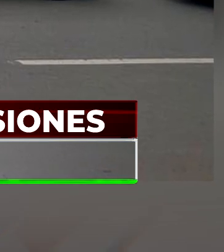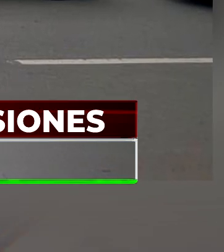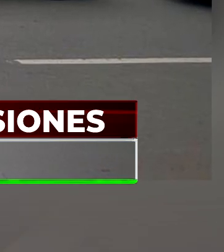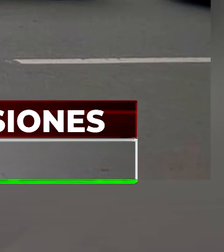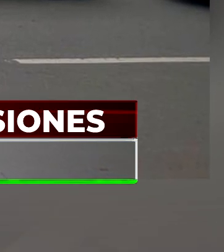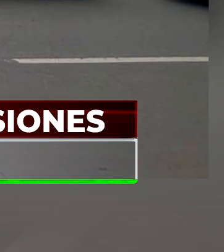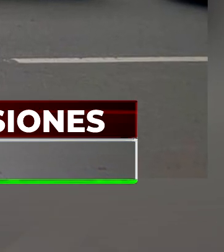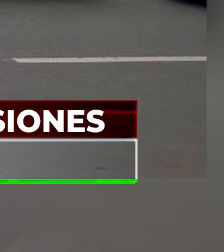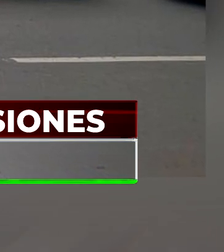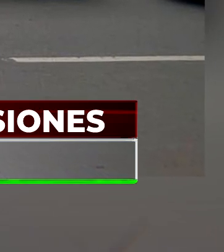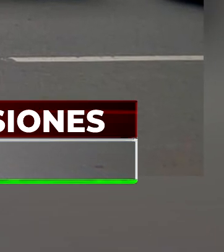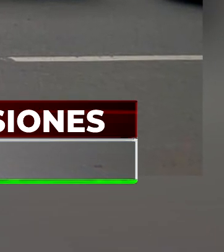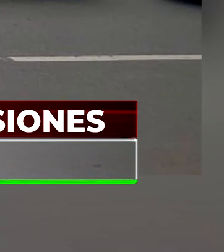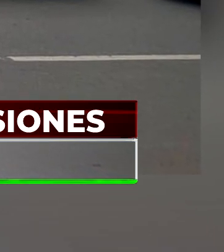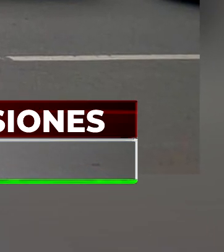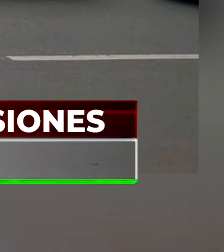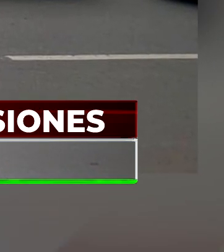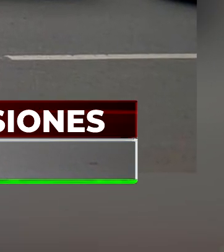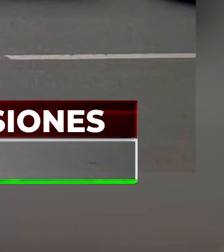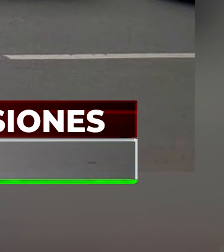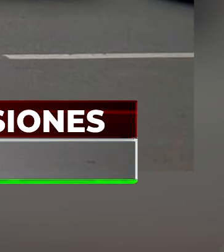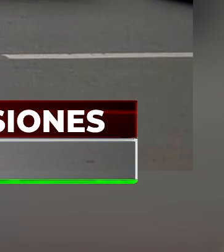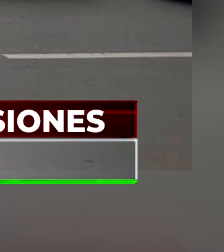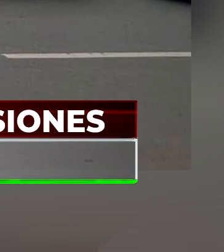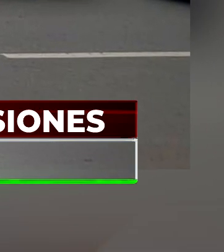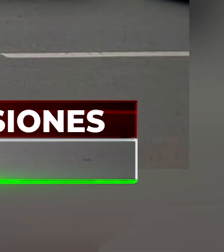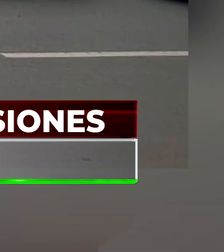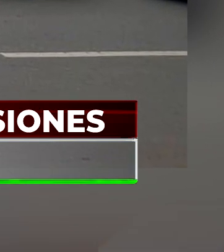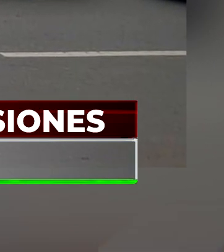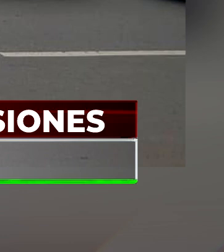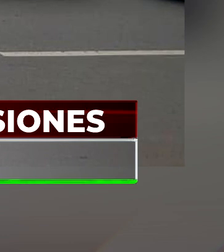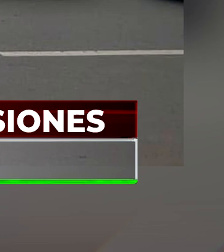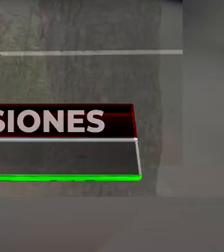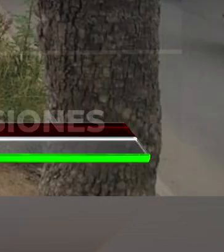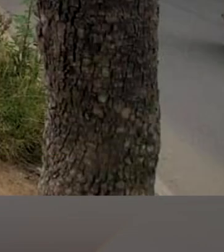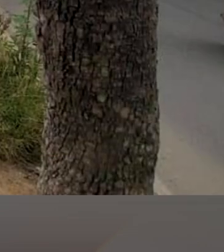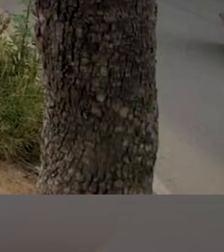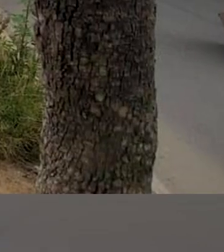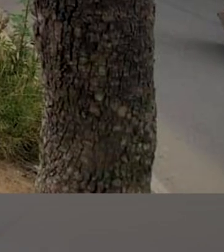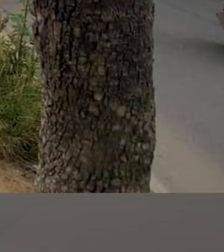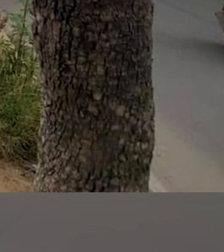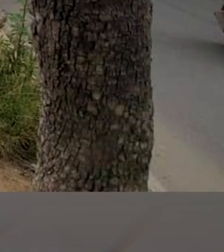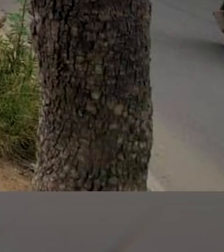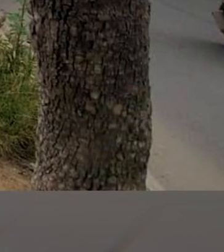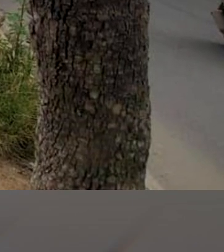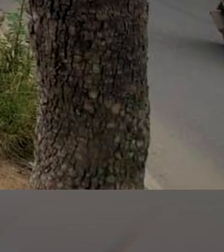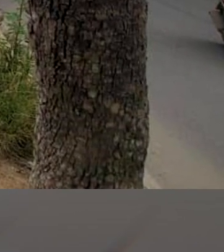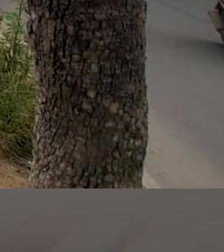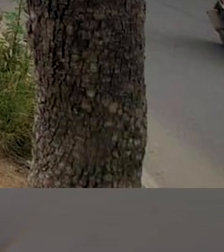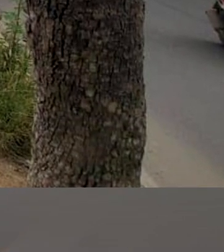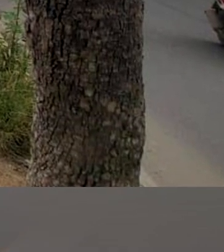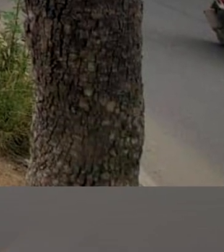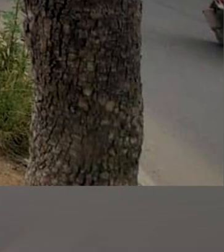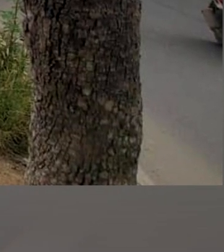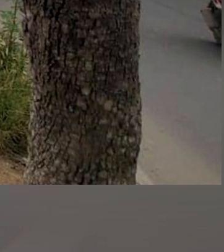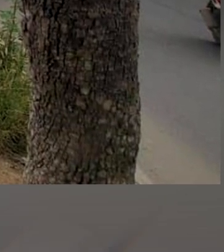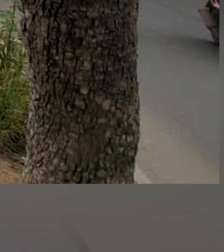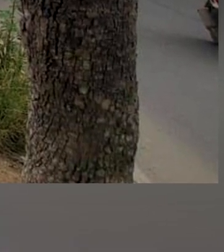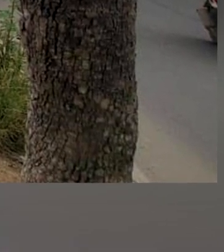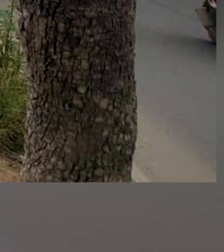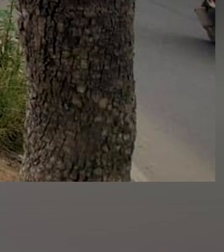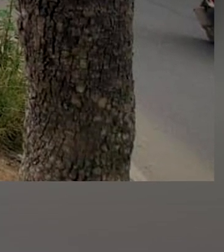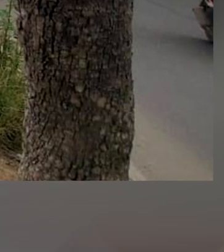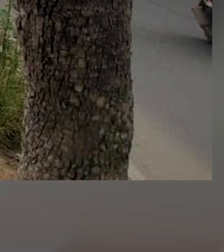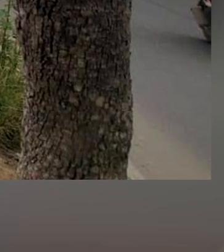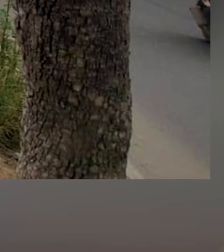de la retención de unidades del Citibus en Símbolos Patrios y otros hechos. Además, las 5 personas detenidas